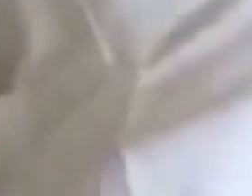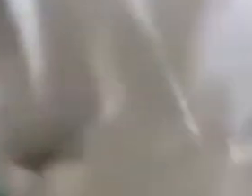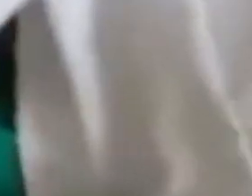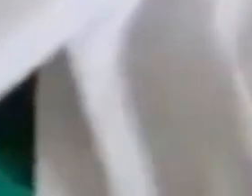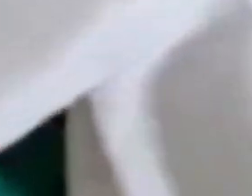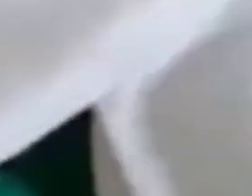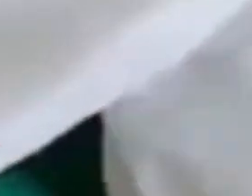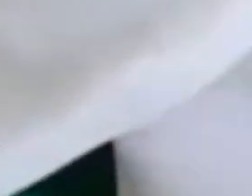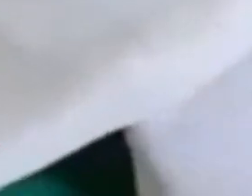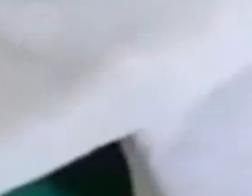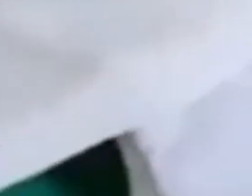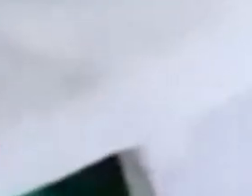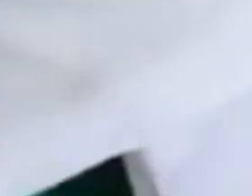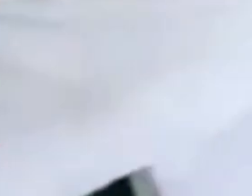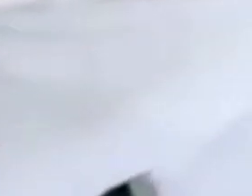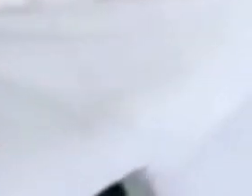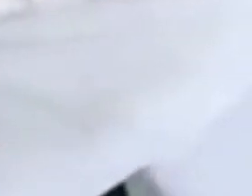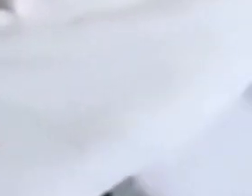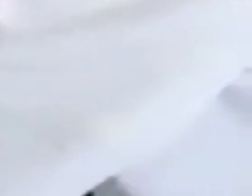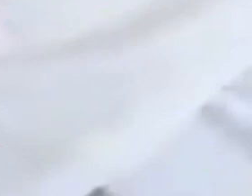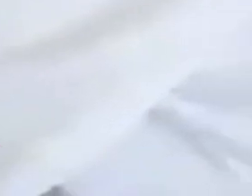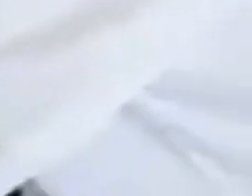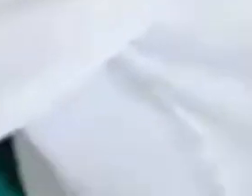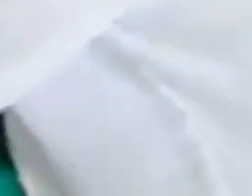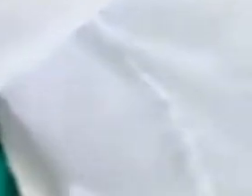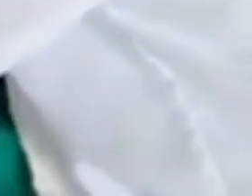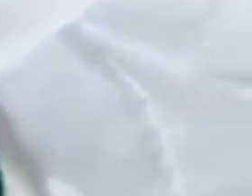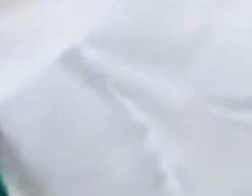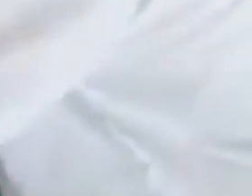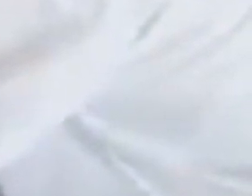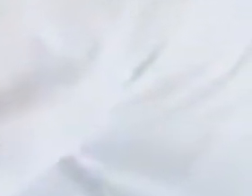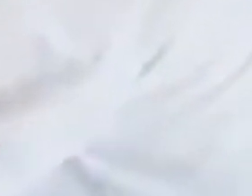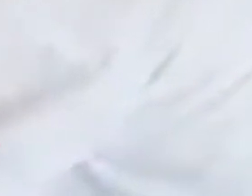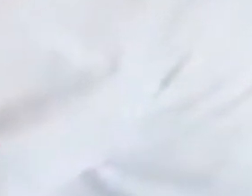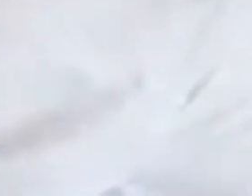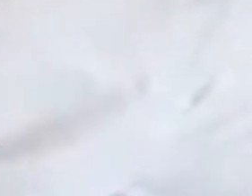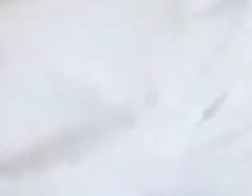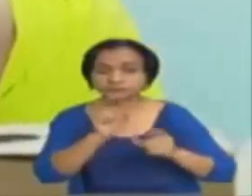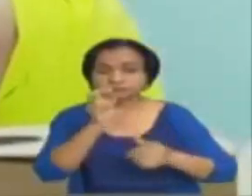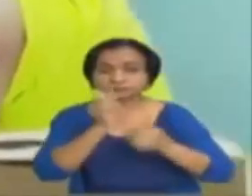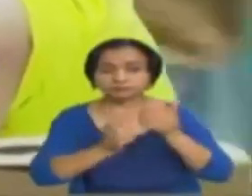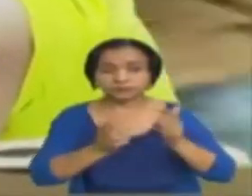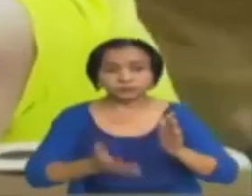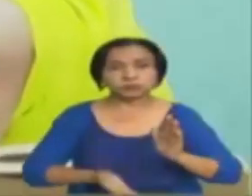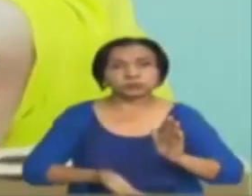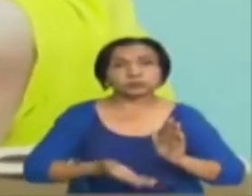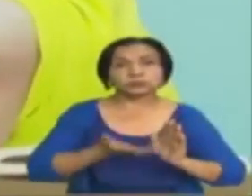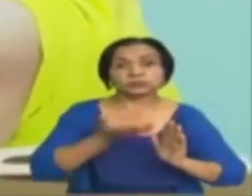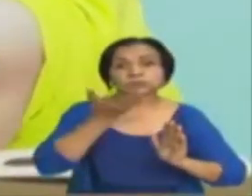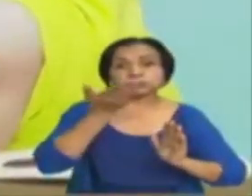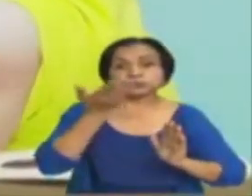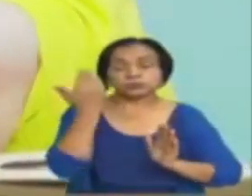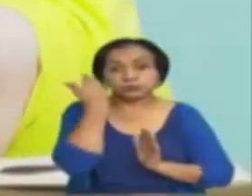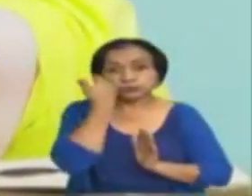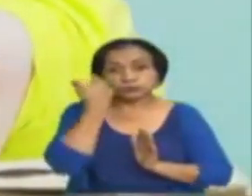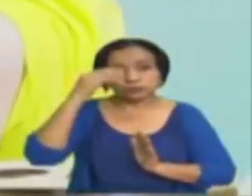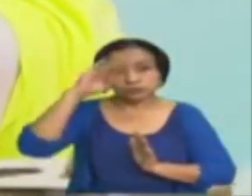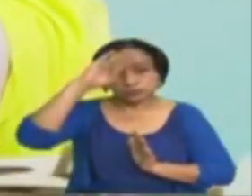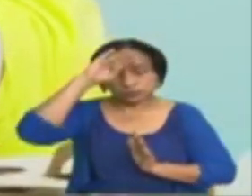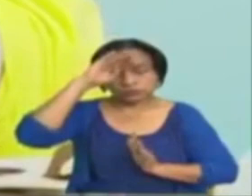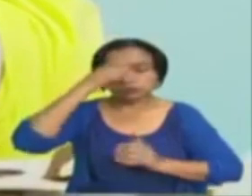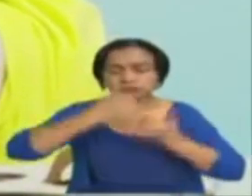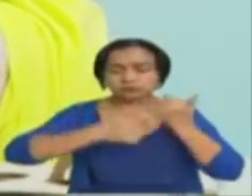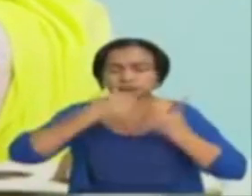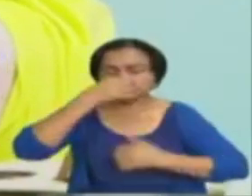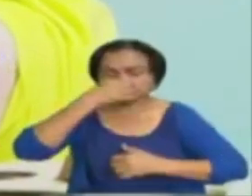Municipal, primeras y segundas, 8 y 5. Primeras y segundas, 8 y 5. No, segunda, ahí